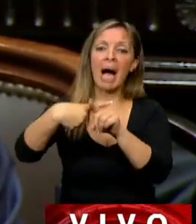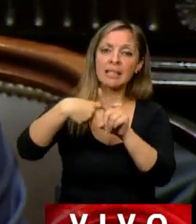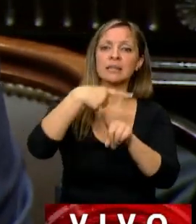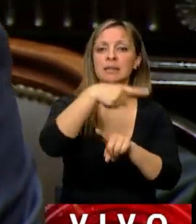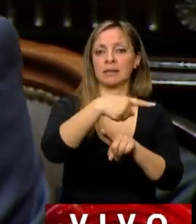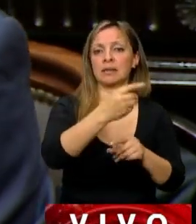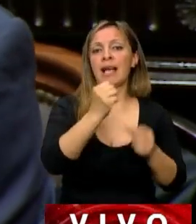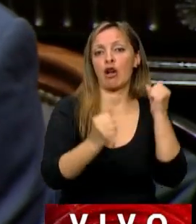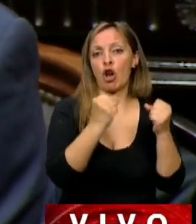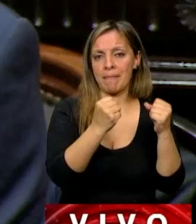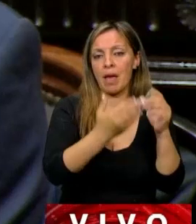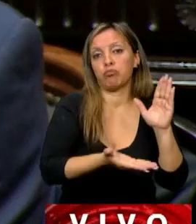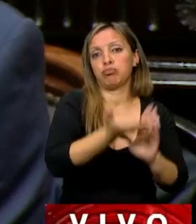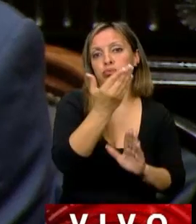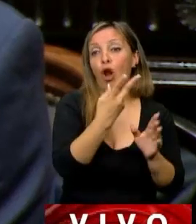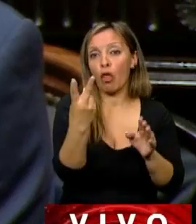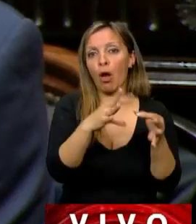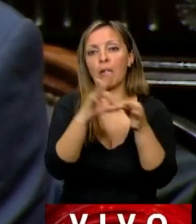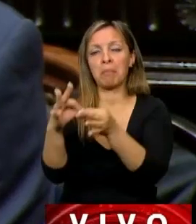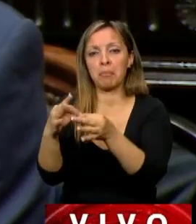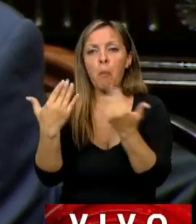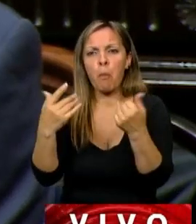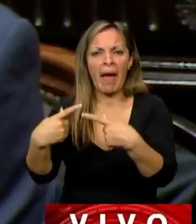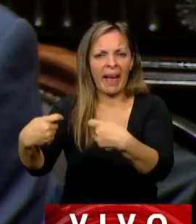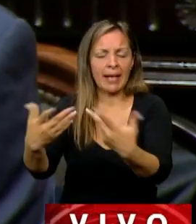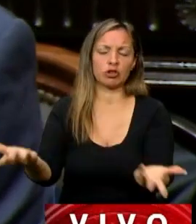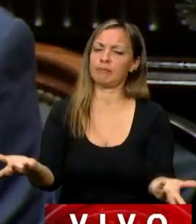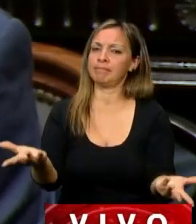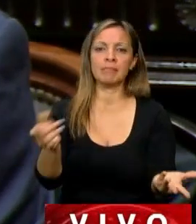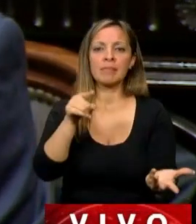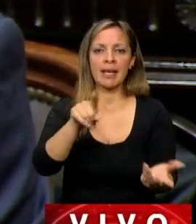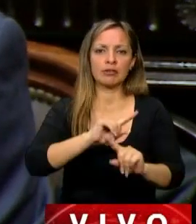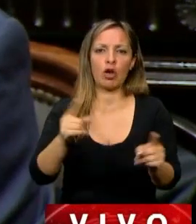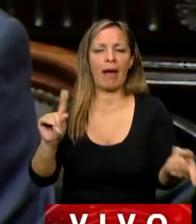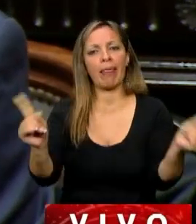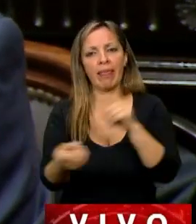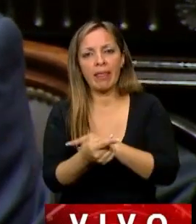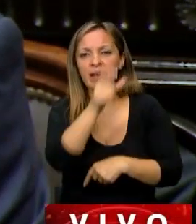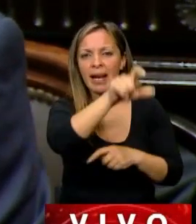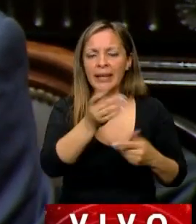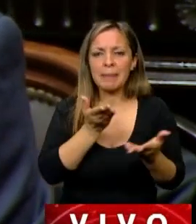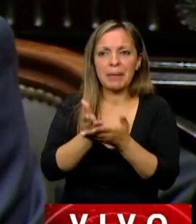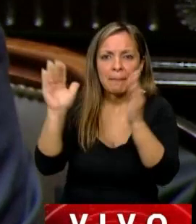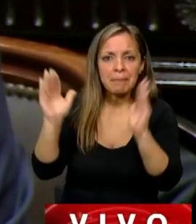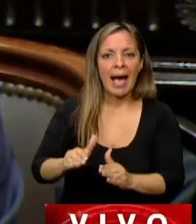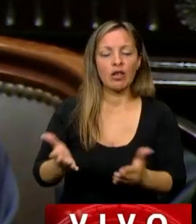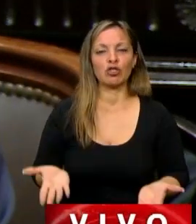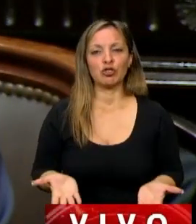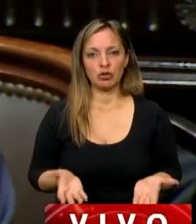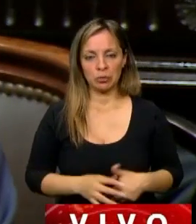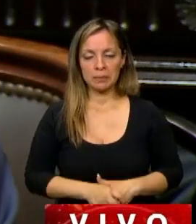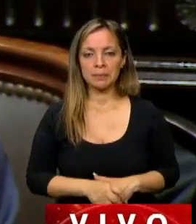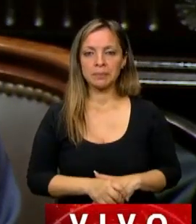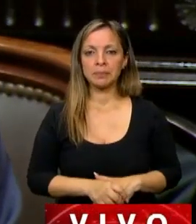de la economía. A mi juicio, señales que van totalmente en contra de lo que le está pidiendo la gente a la política. Digo, más allá